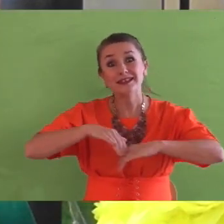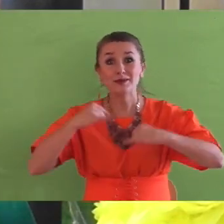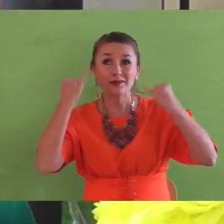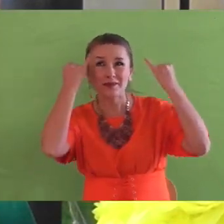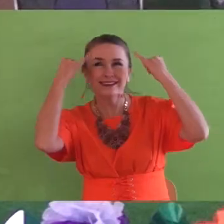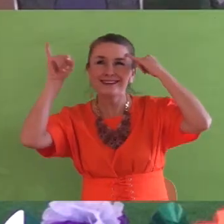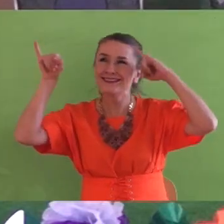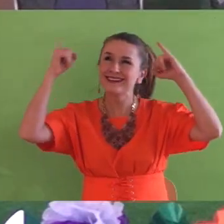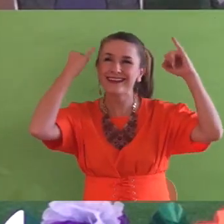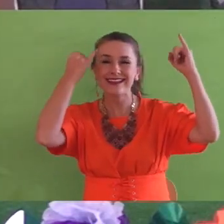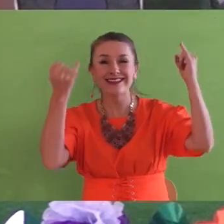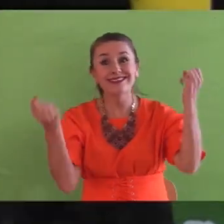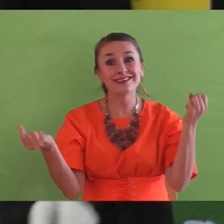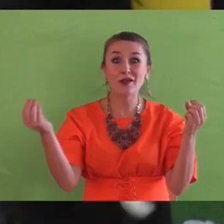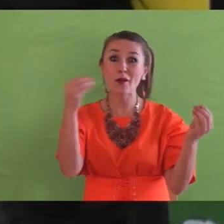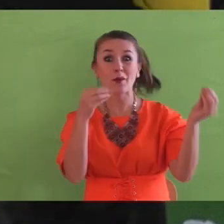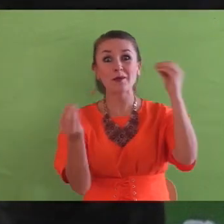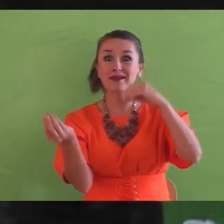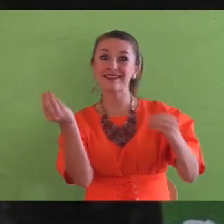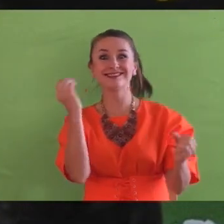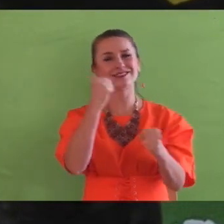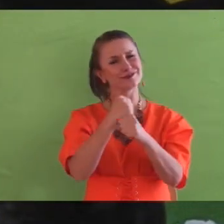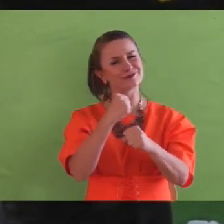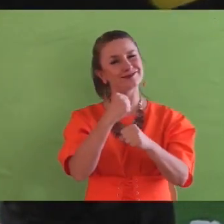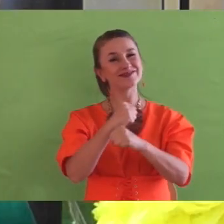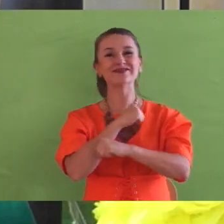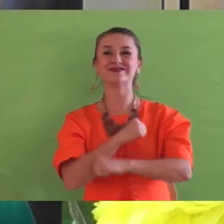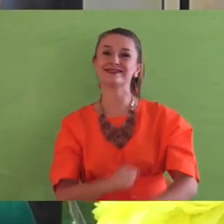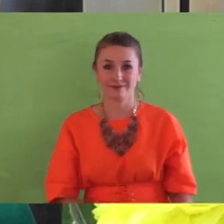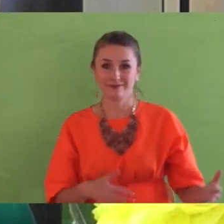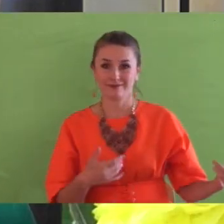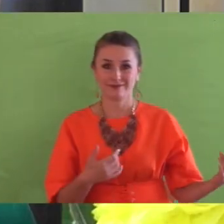base a propuestas de innovación.